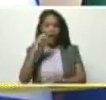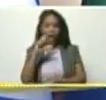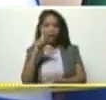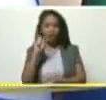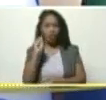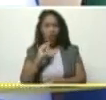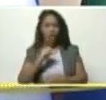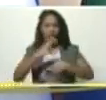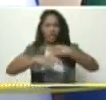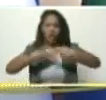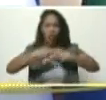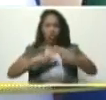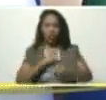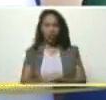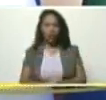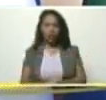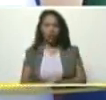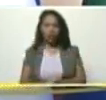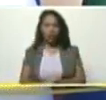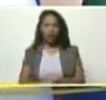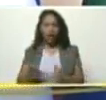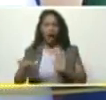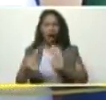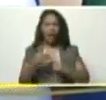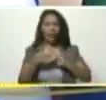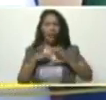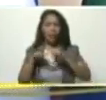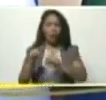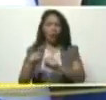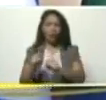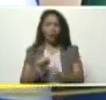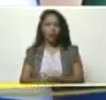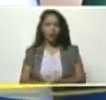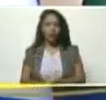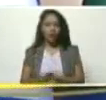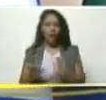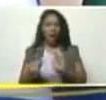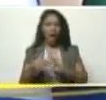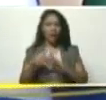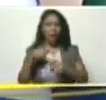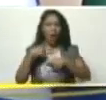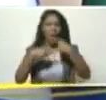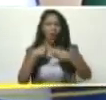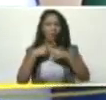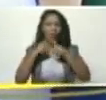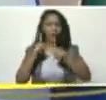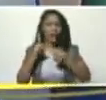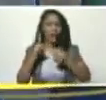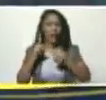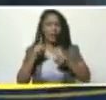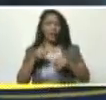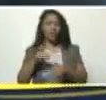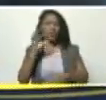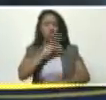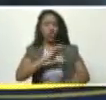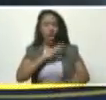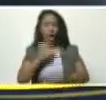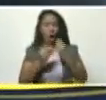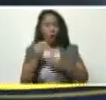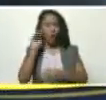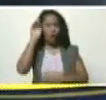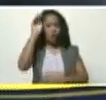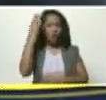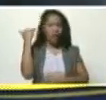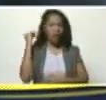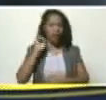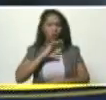Mandela revolucionario, anticolonialista, antirracista, antiimperialista y socialista, como fue Nelson